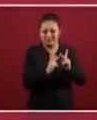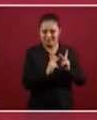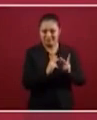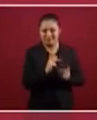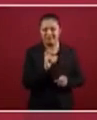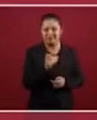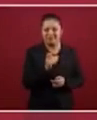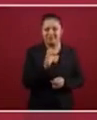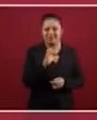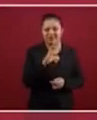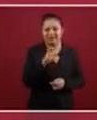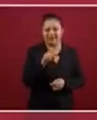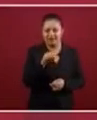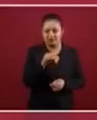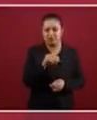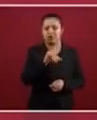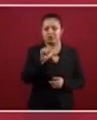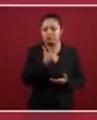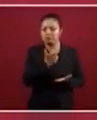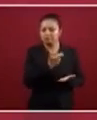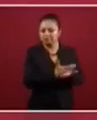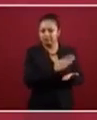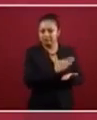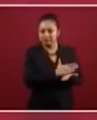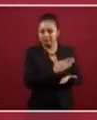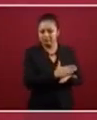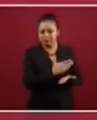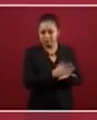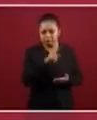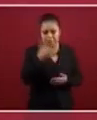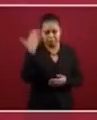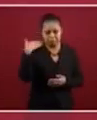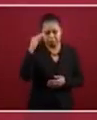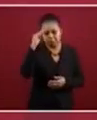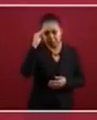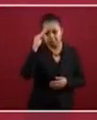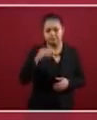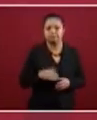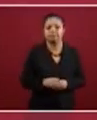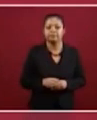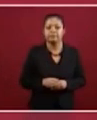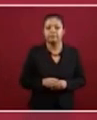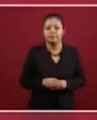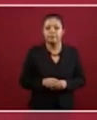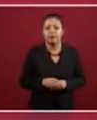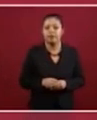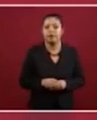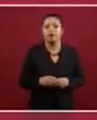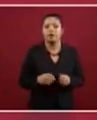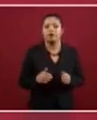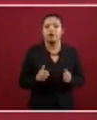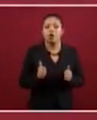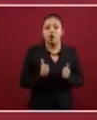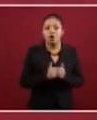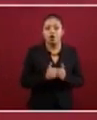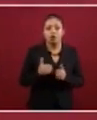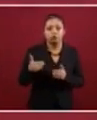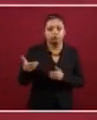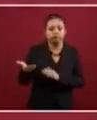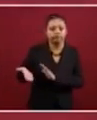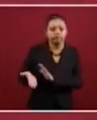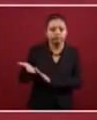en Palenque, donde está el famoso rancho, y dicen que no van a desgastar a los abuelitos, así los llamó Ventura Gutiérrez, porque es gente